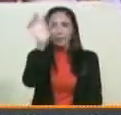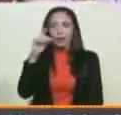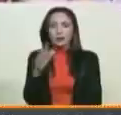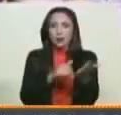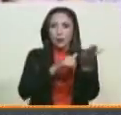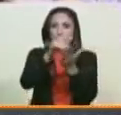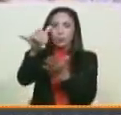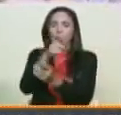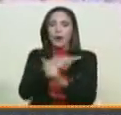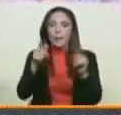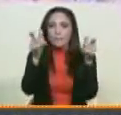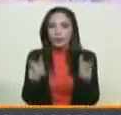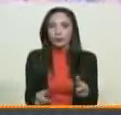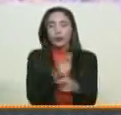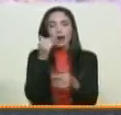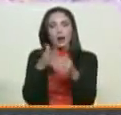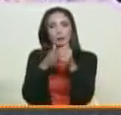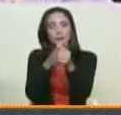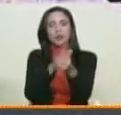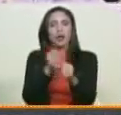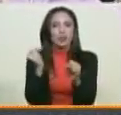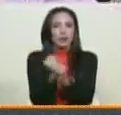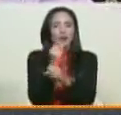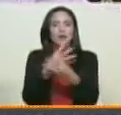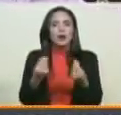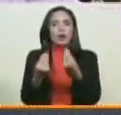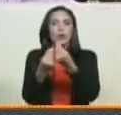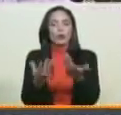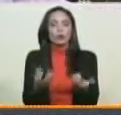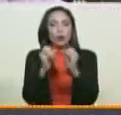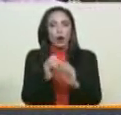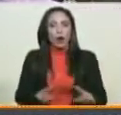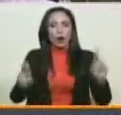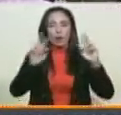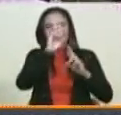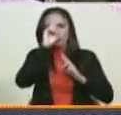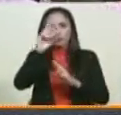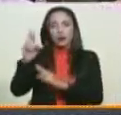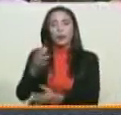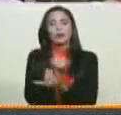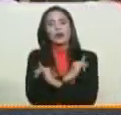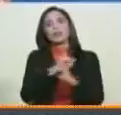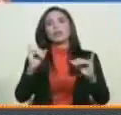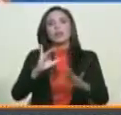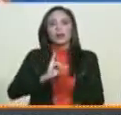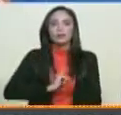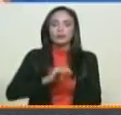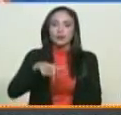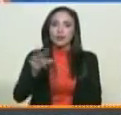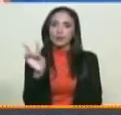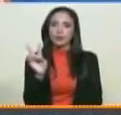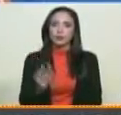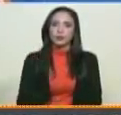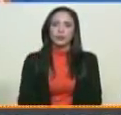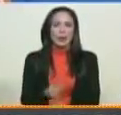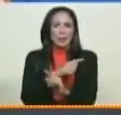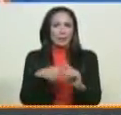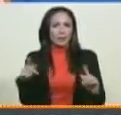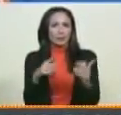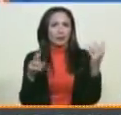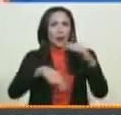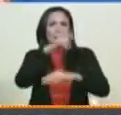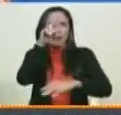llevar adelante todo este trabajo conjunto en respeto a la soberanía de Venezuela. Pero que jamás, jamás